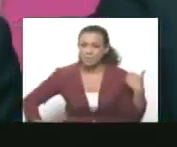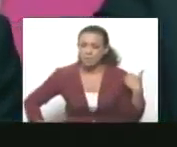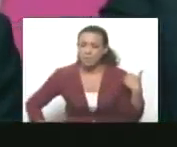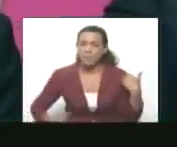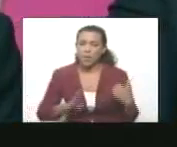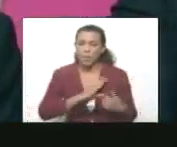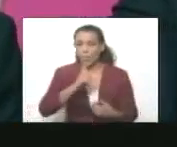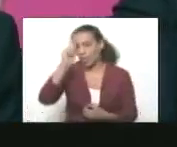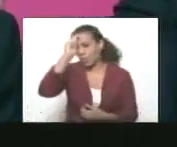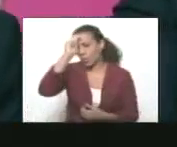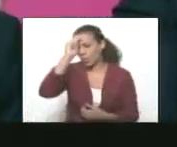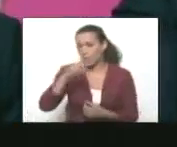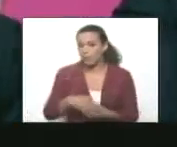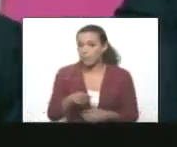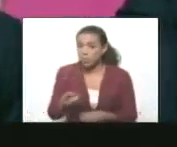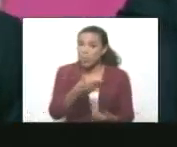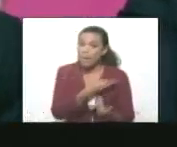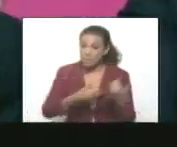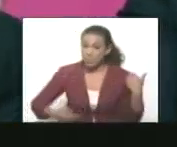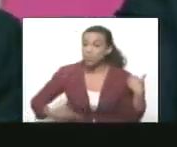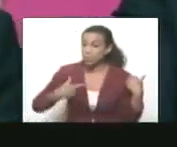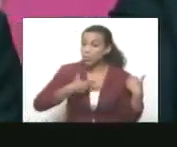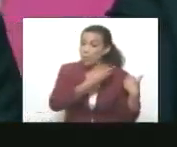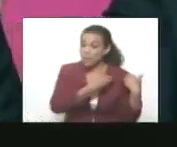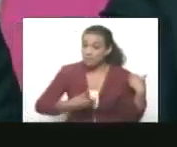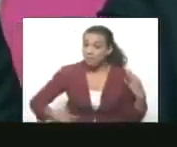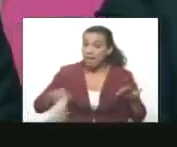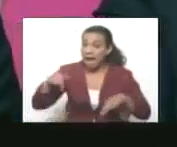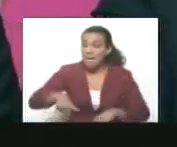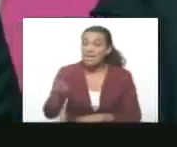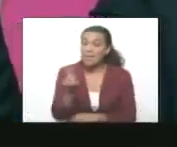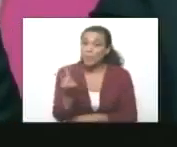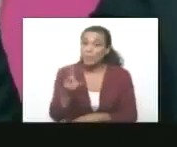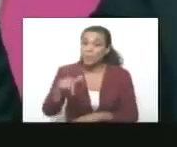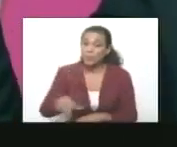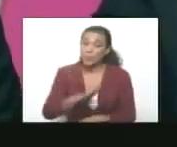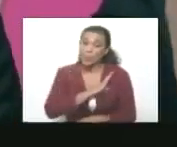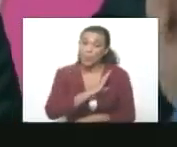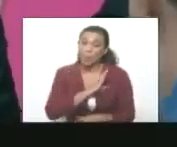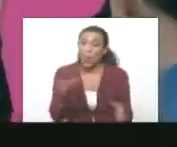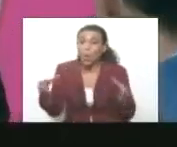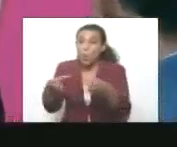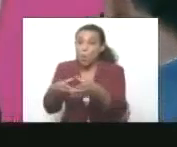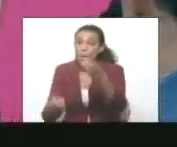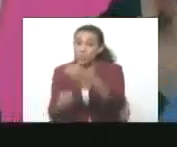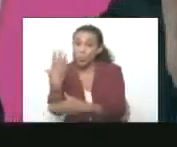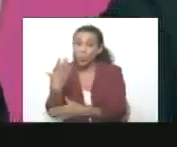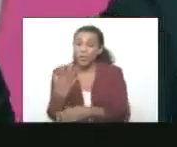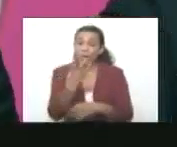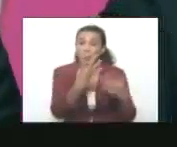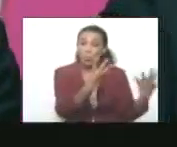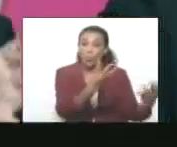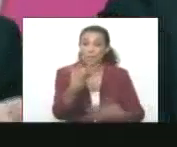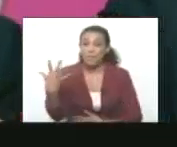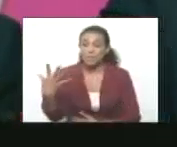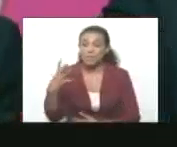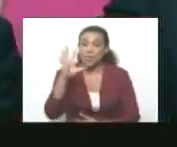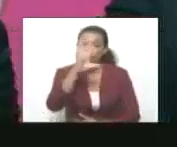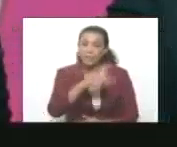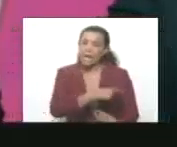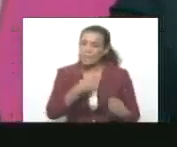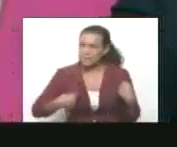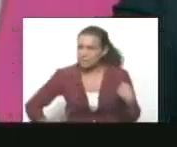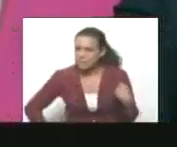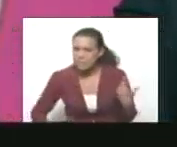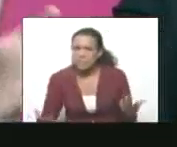Erdogan. ¿Y tú eres el presidente? Yo soy el presidente y representante aquí de Musiat Venezuela, porque la cámara está en 95 países. Hay Musiat China, hay Musiat